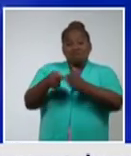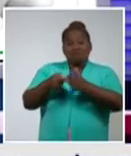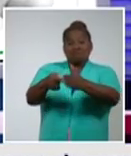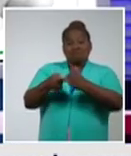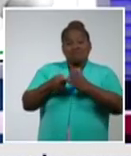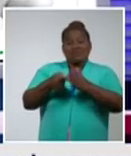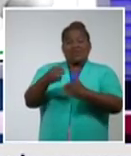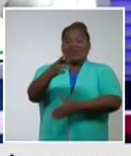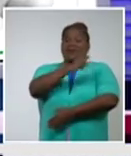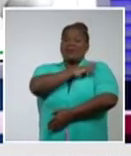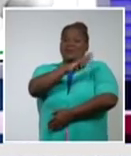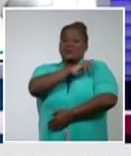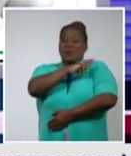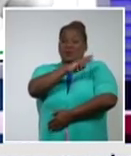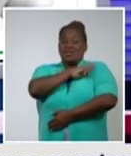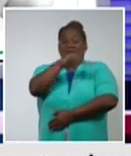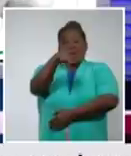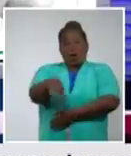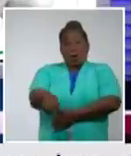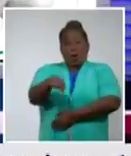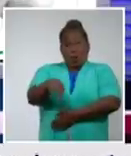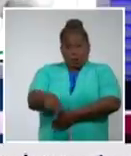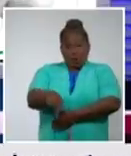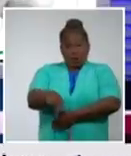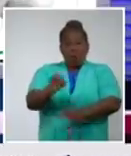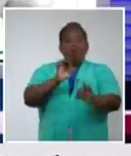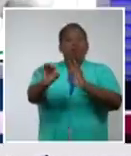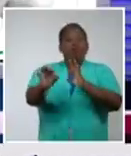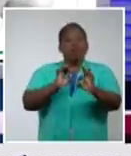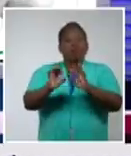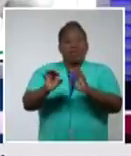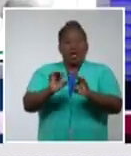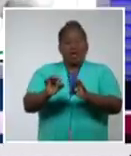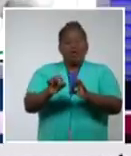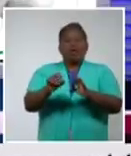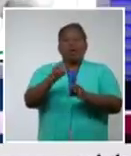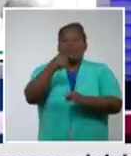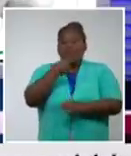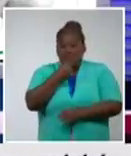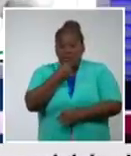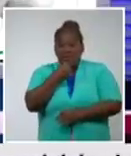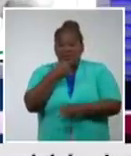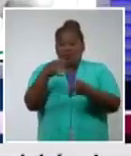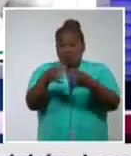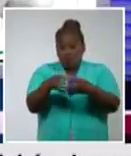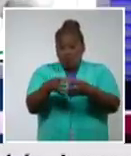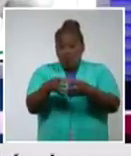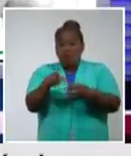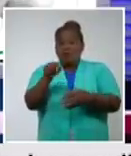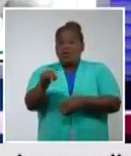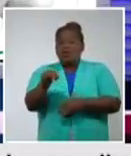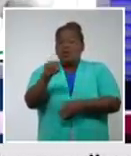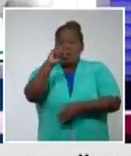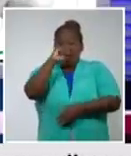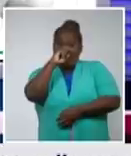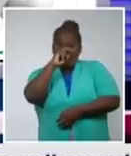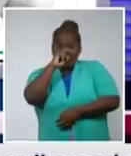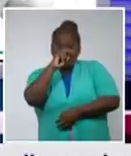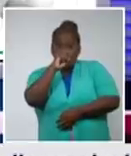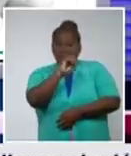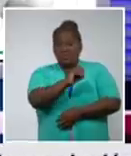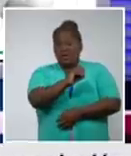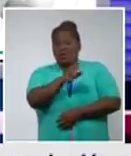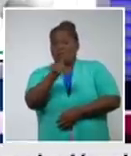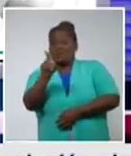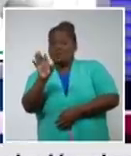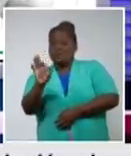autorresponsabilidad y hoy, sobre todo, al cuidado de nuestros vulnerables, adultos mayores, pero también a nuestros menores de edad, a nuestros